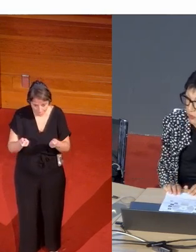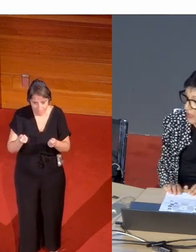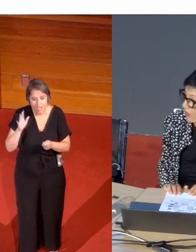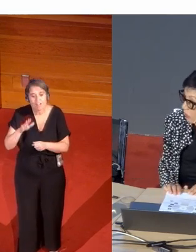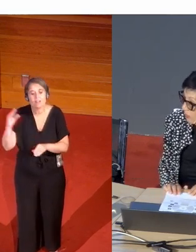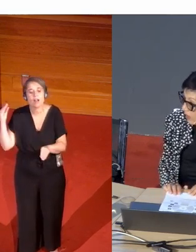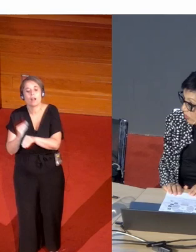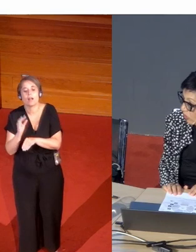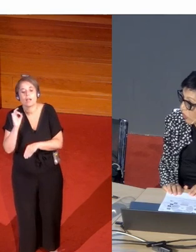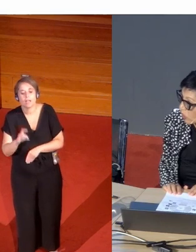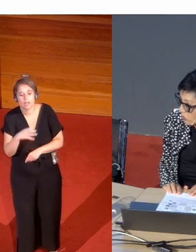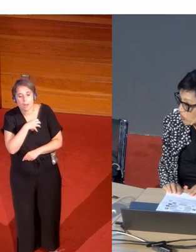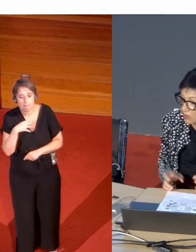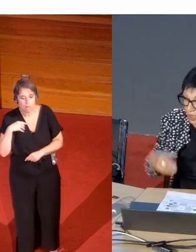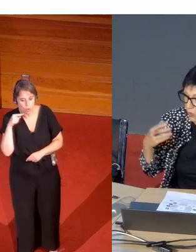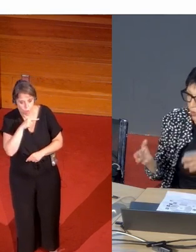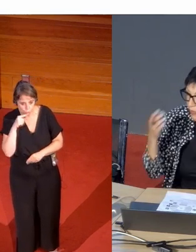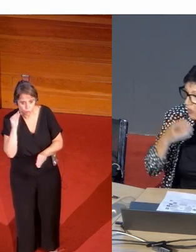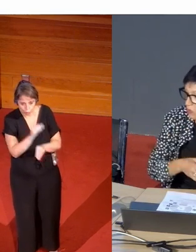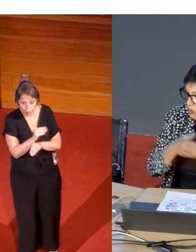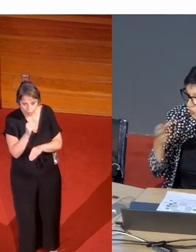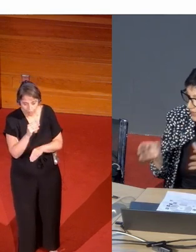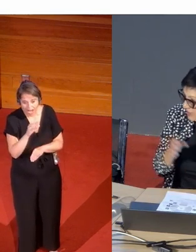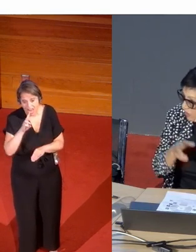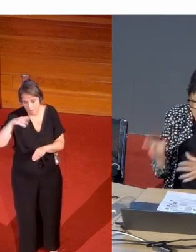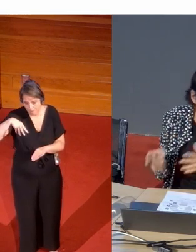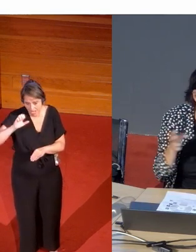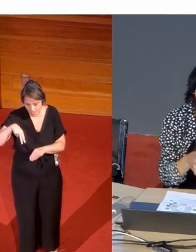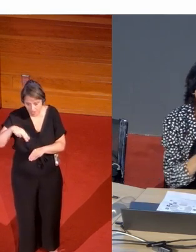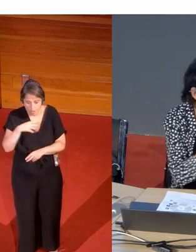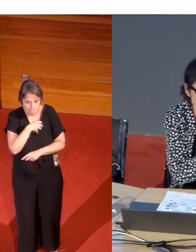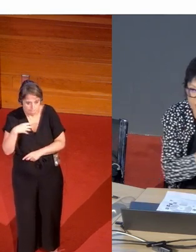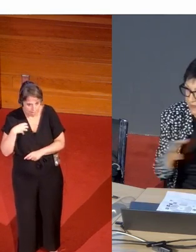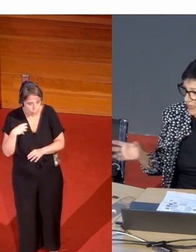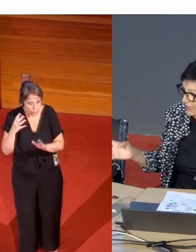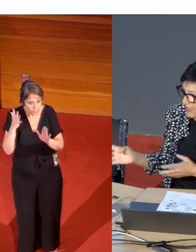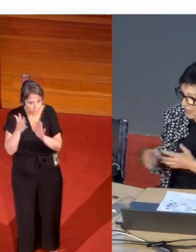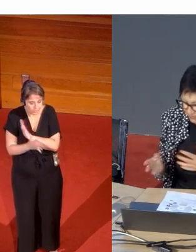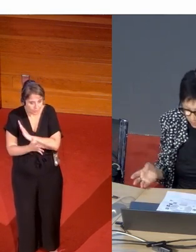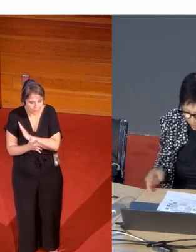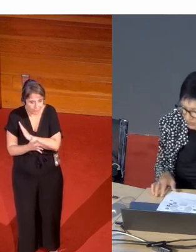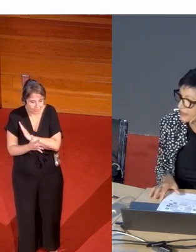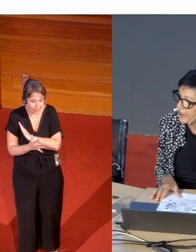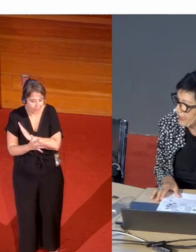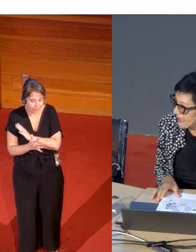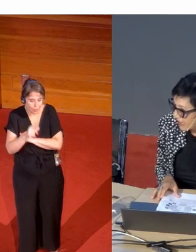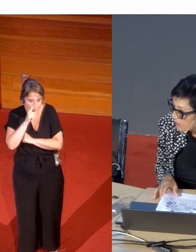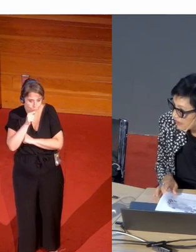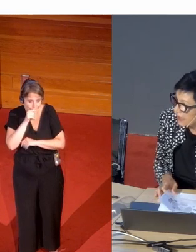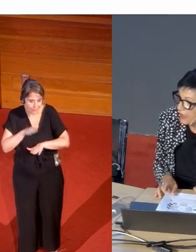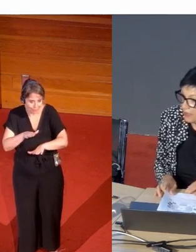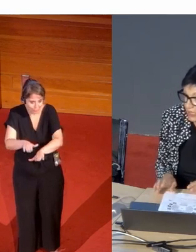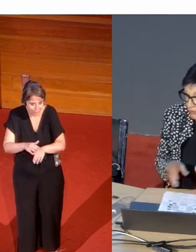financió fue un banco ruso un banco ruso operativo quiere decir un banco evidentemente que tiene el favor del